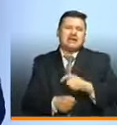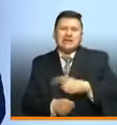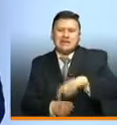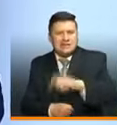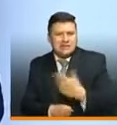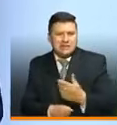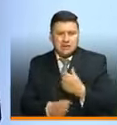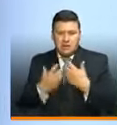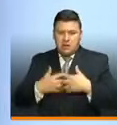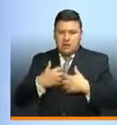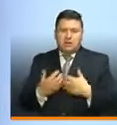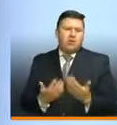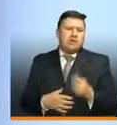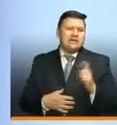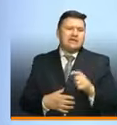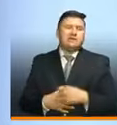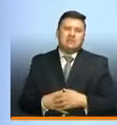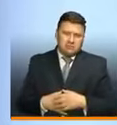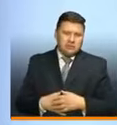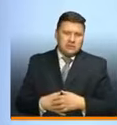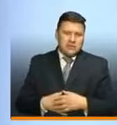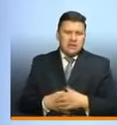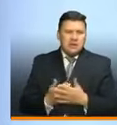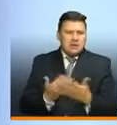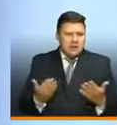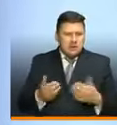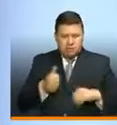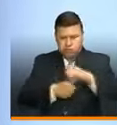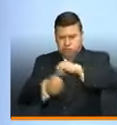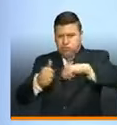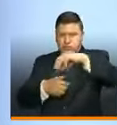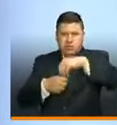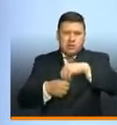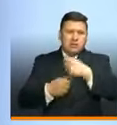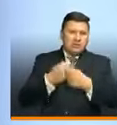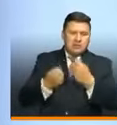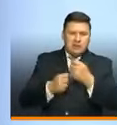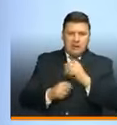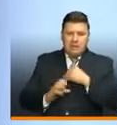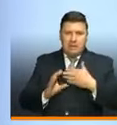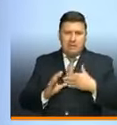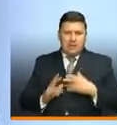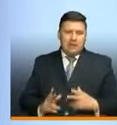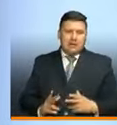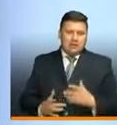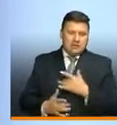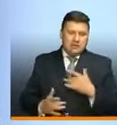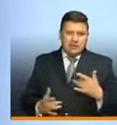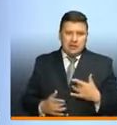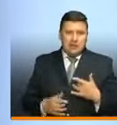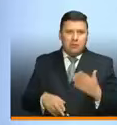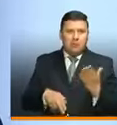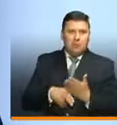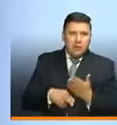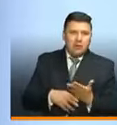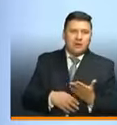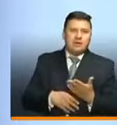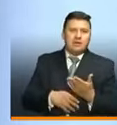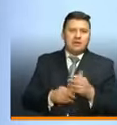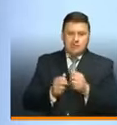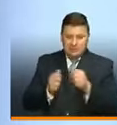necesitamos produciendo muchísimo material de protección para el sector y personal de la salud, todas las botas,